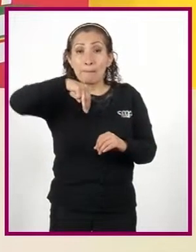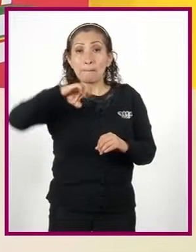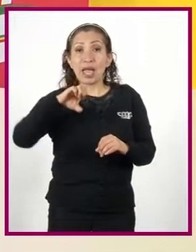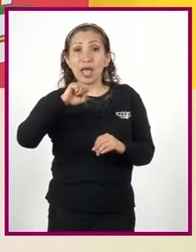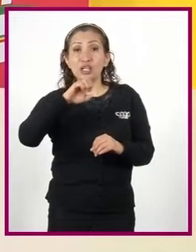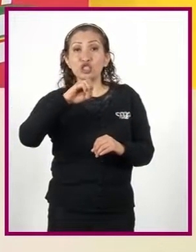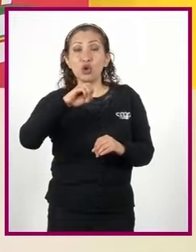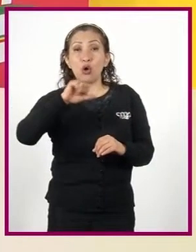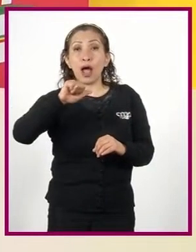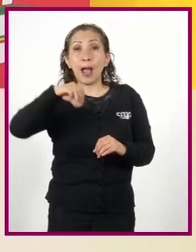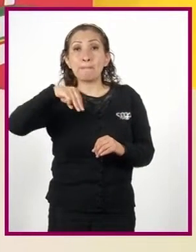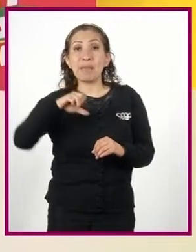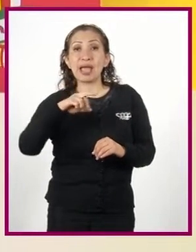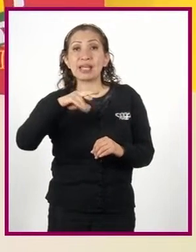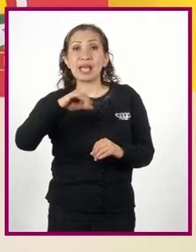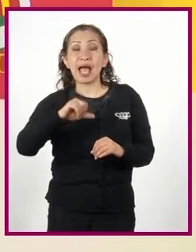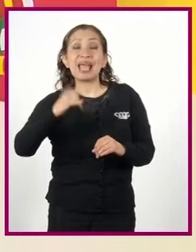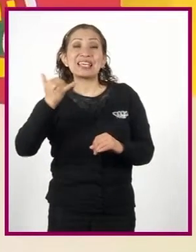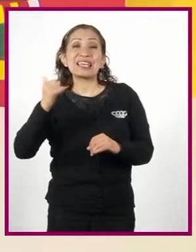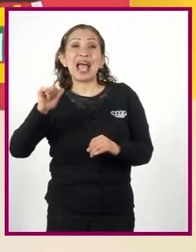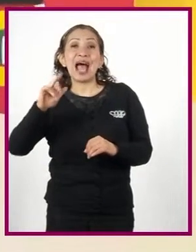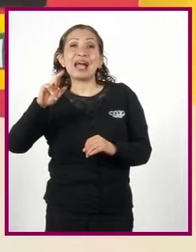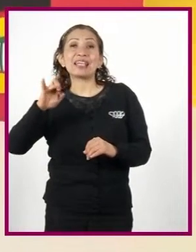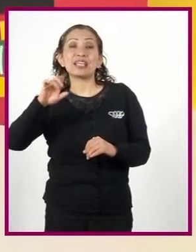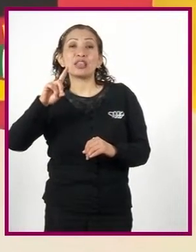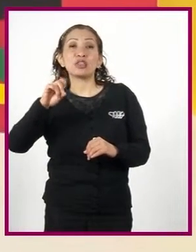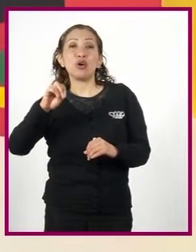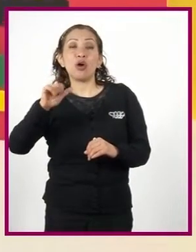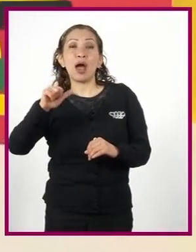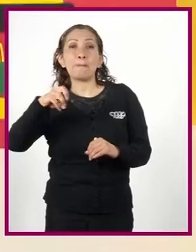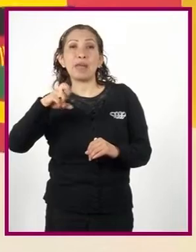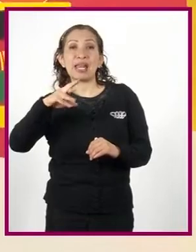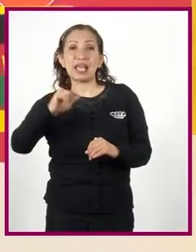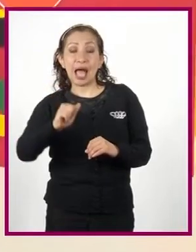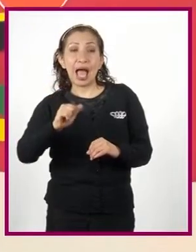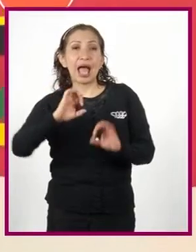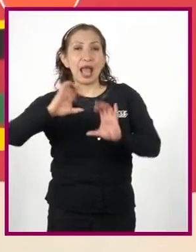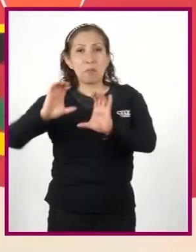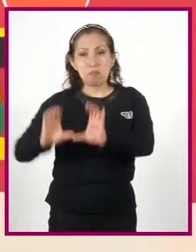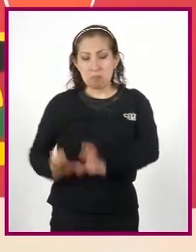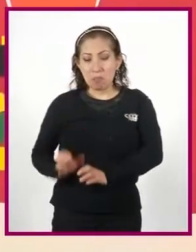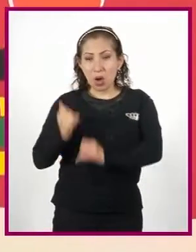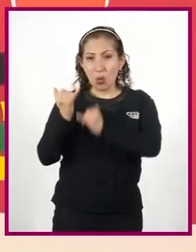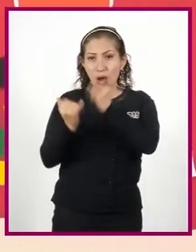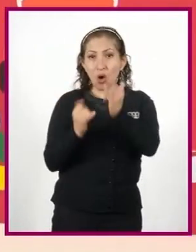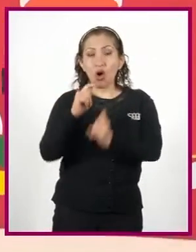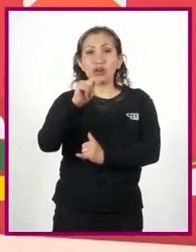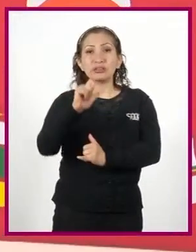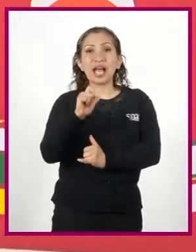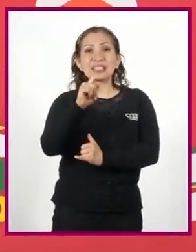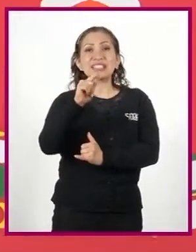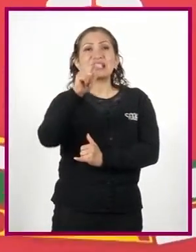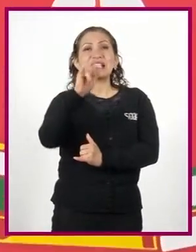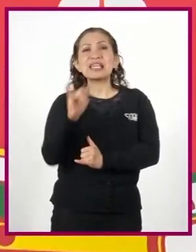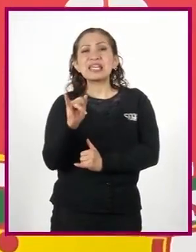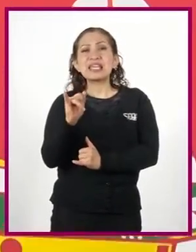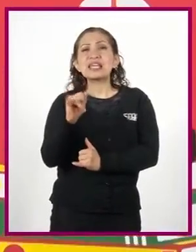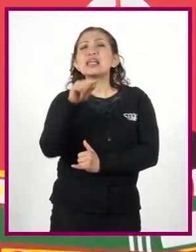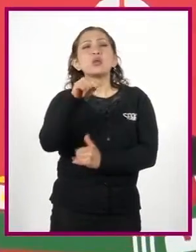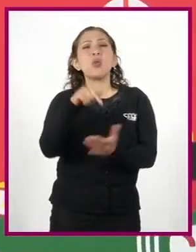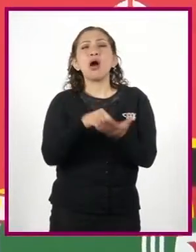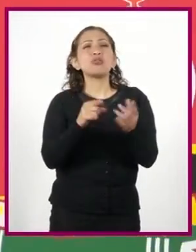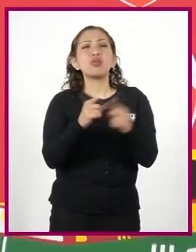Mesoamérica y Aridoamérica fue el juego de pelota o taxtli. El lugar donde se jugaba el